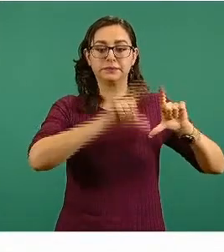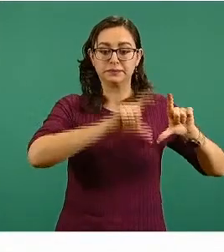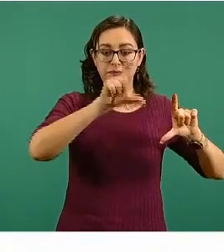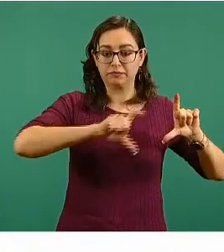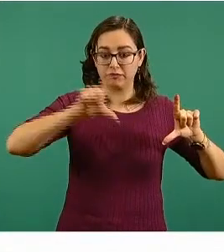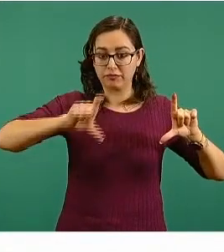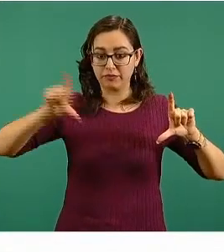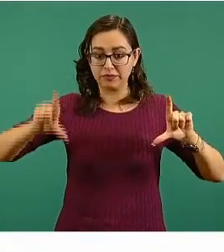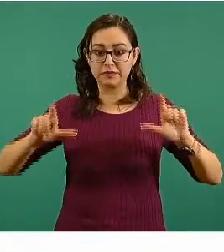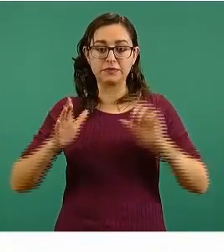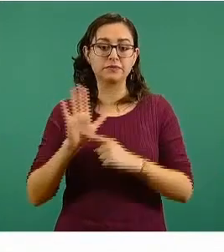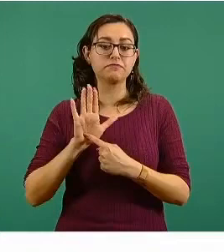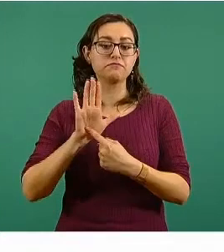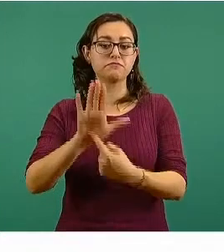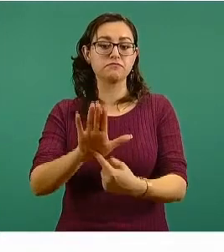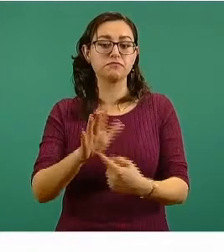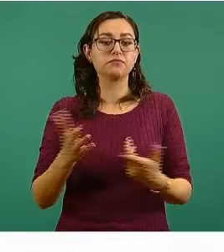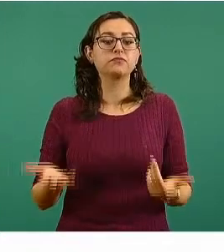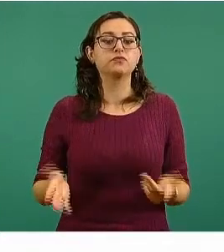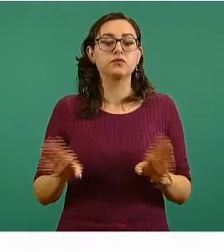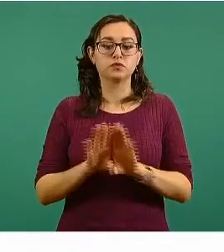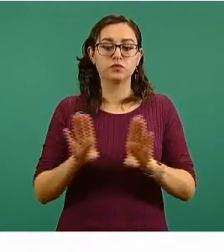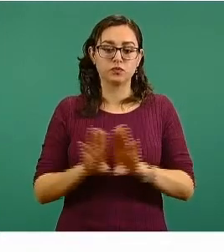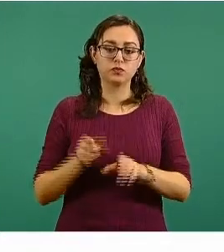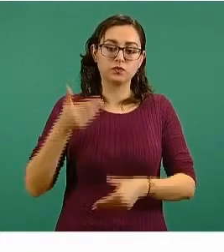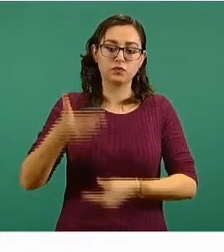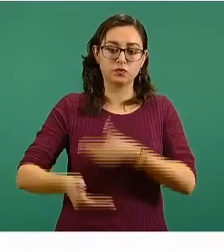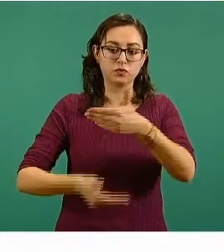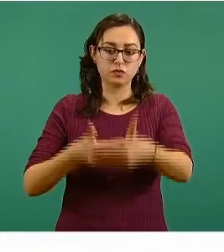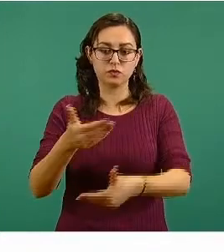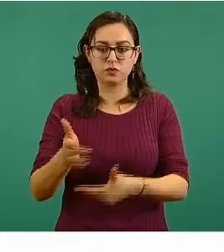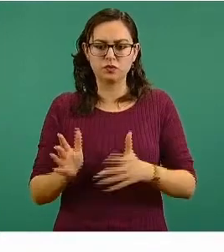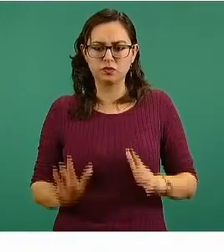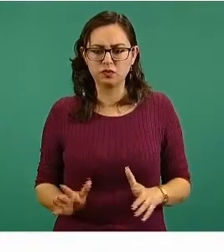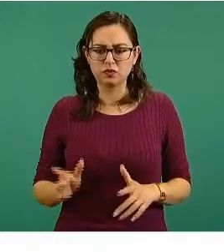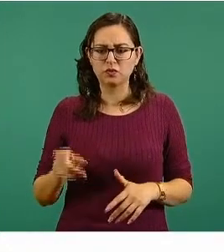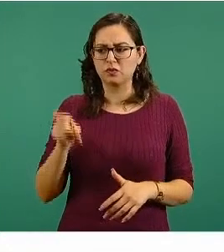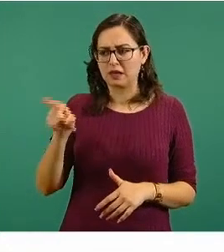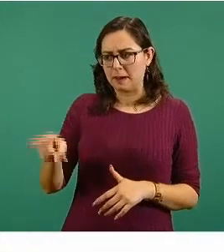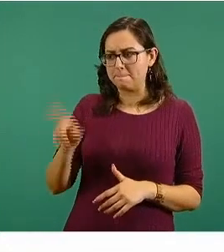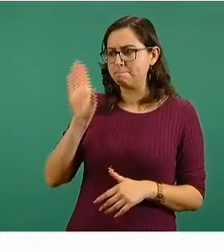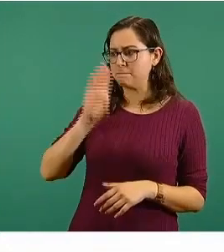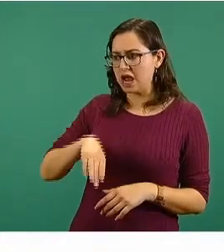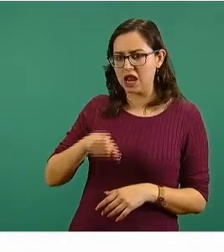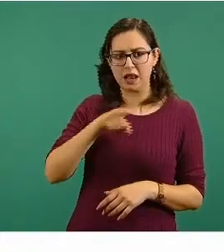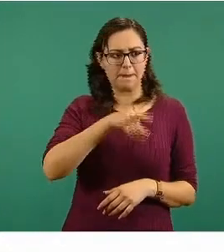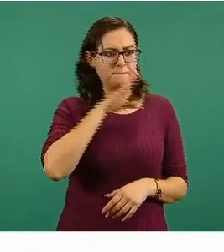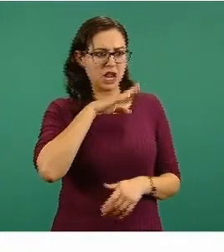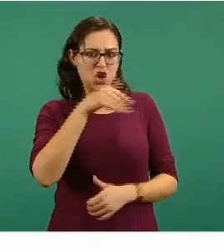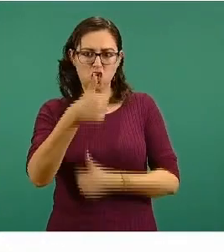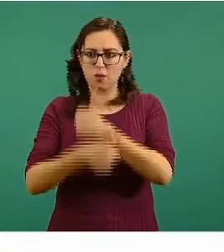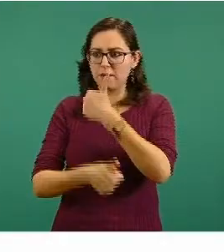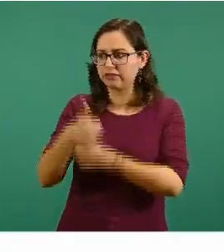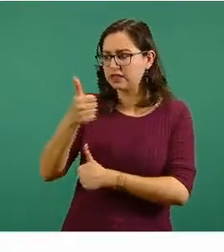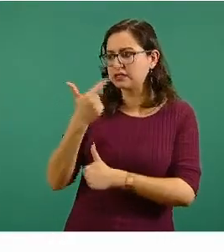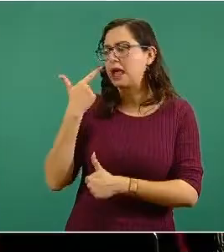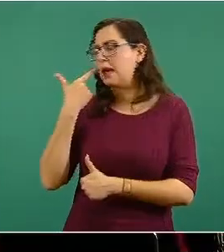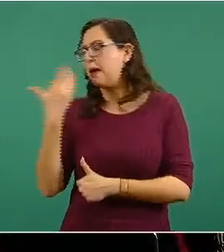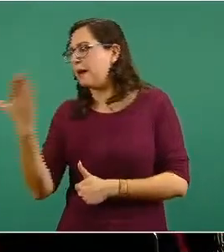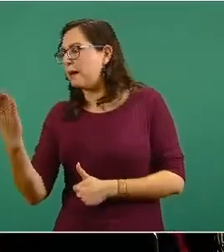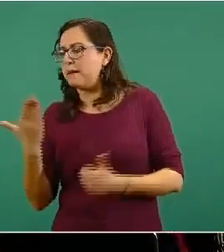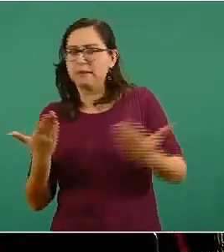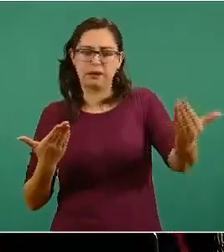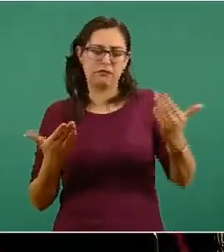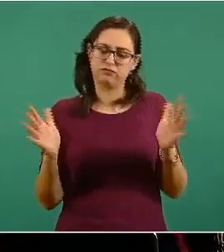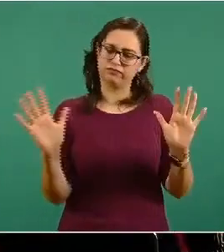el propósito de ir mostrando el progreso, pero nadie vaya a interpretar que esto es una competencia entre entidades federativas.